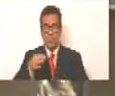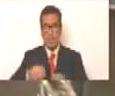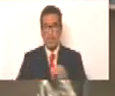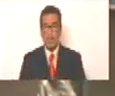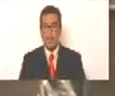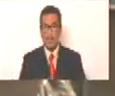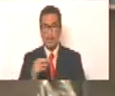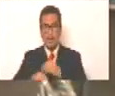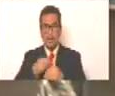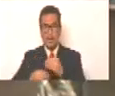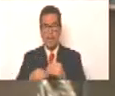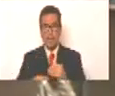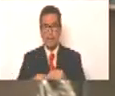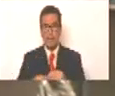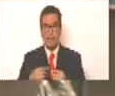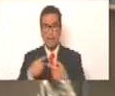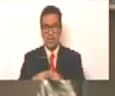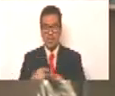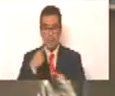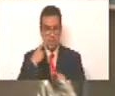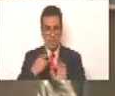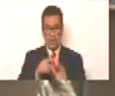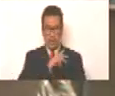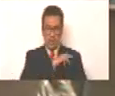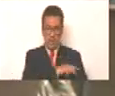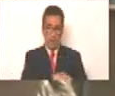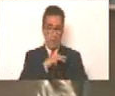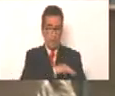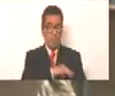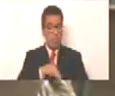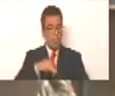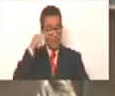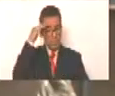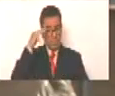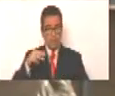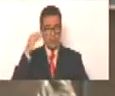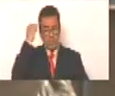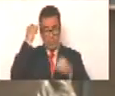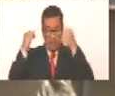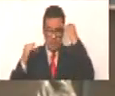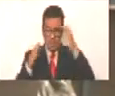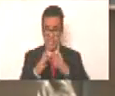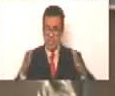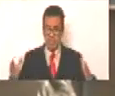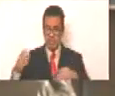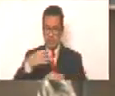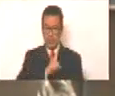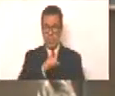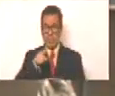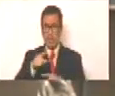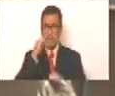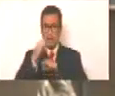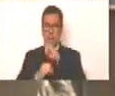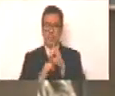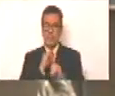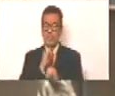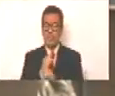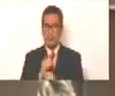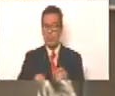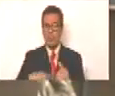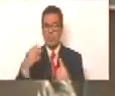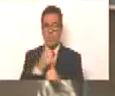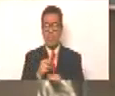un referente ético, moral e ideológico con un amplio alcance internacional, logrando reducir